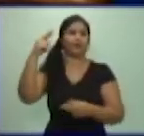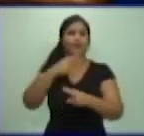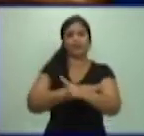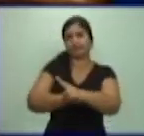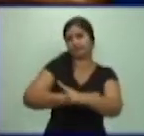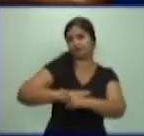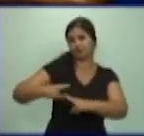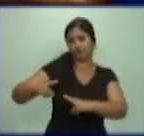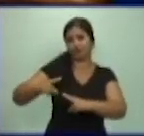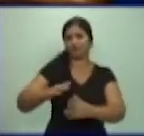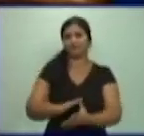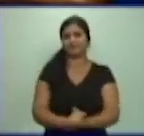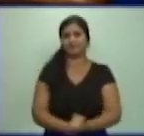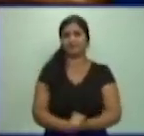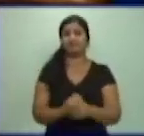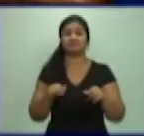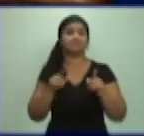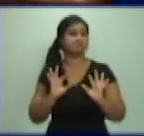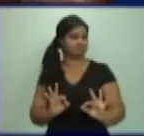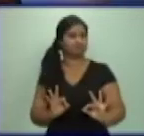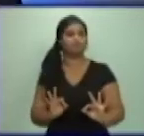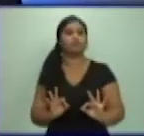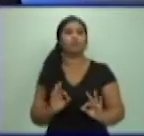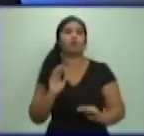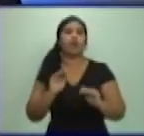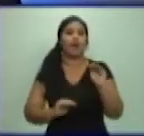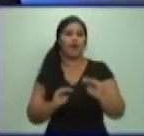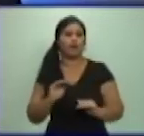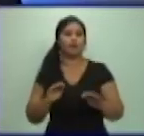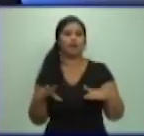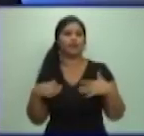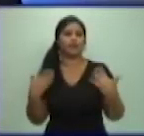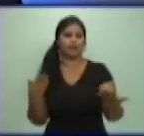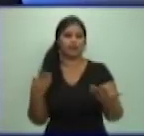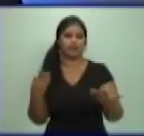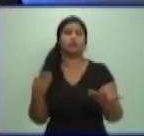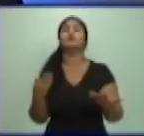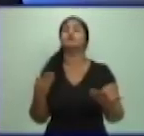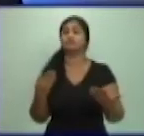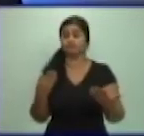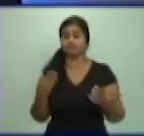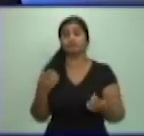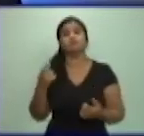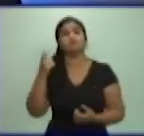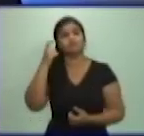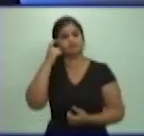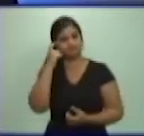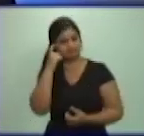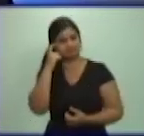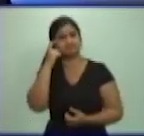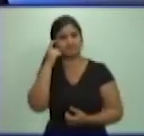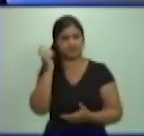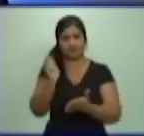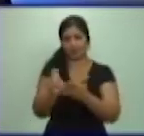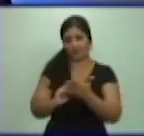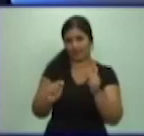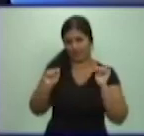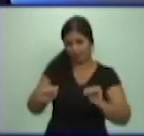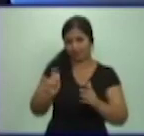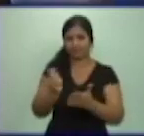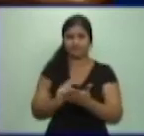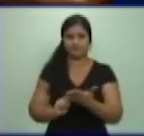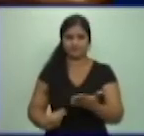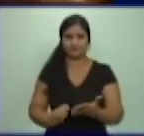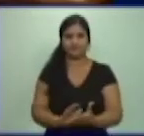texto. Ahora, bueno, afilen las puntas de sus lápices para que puedan copiar. Y